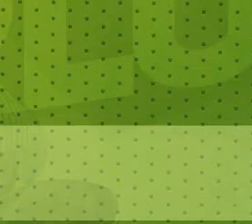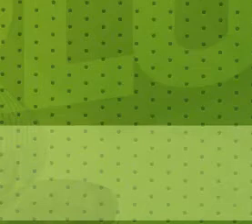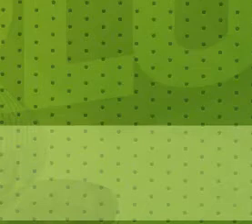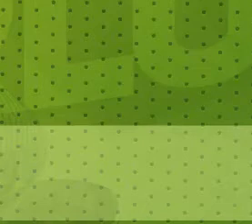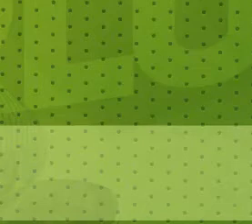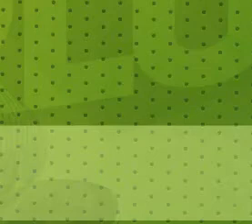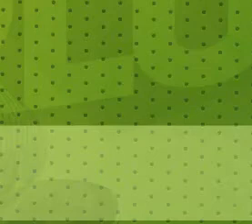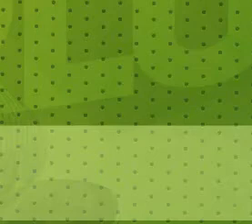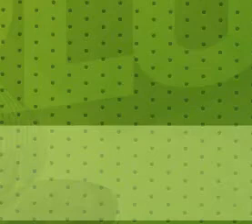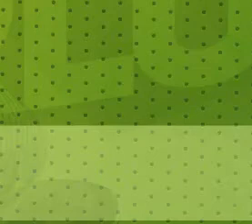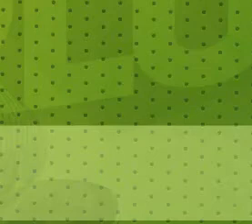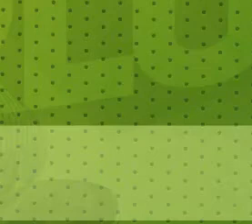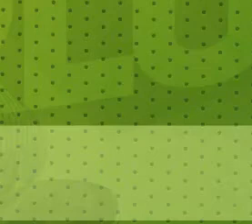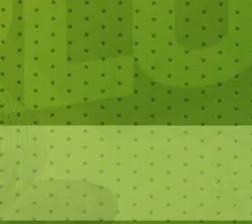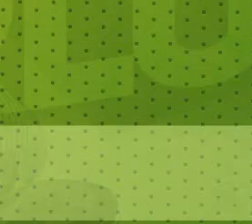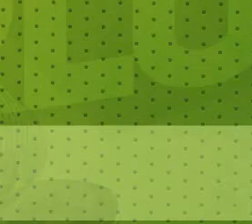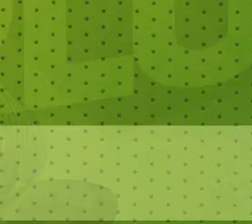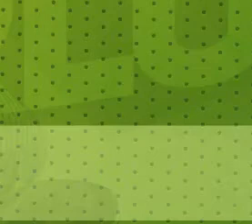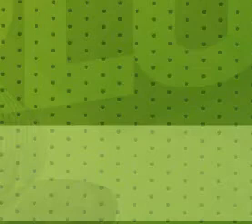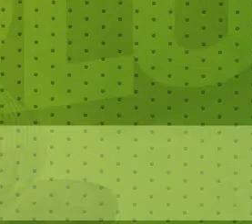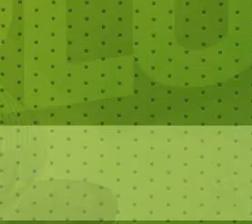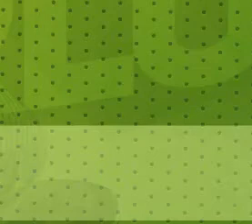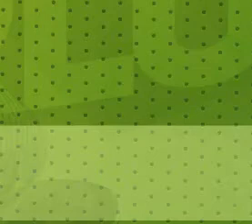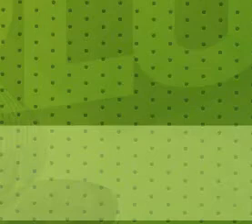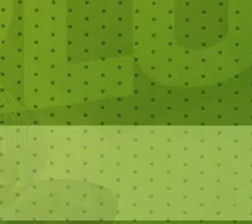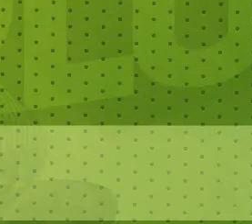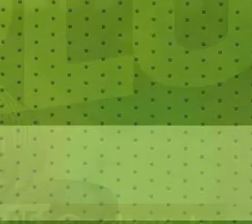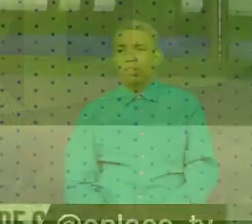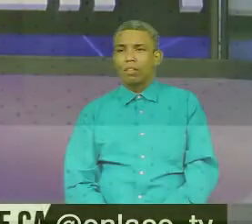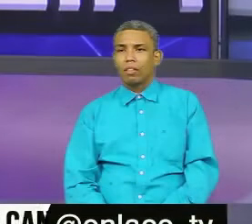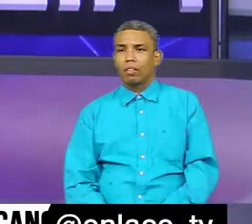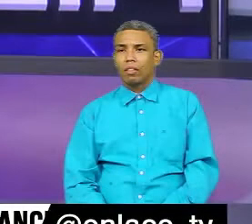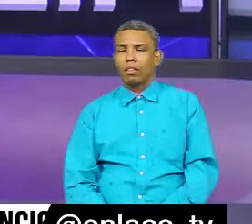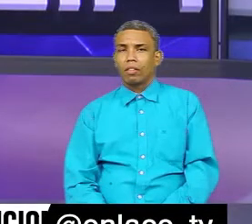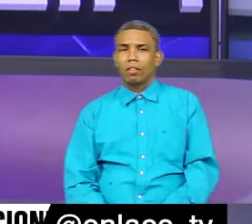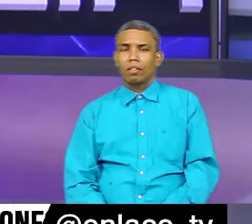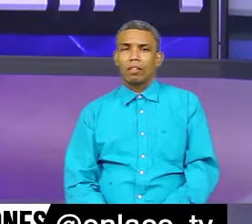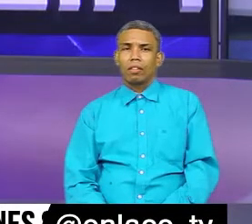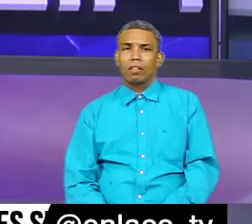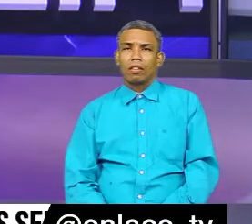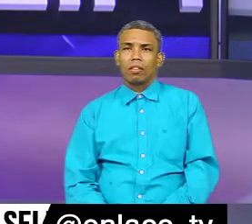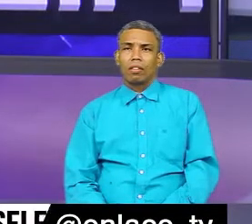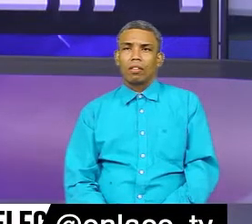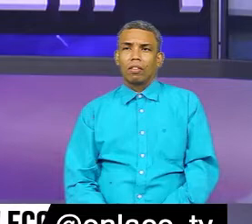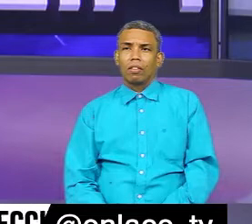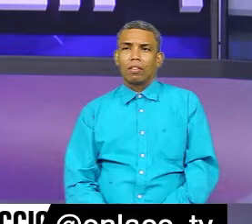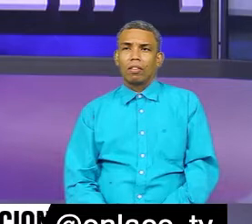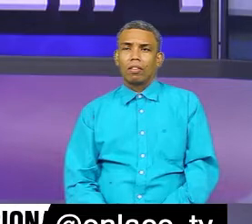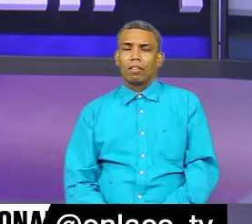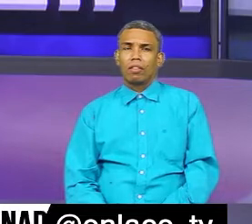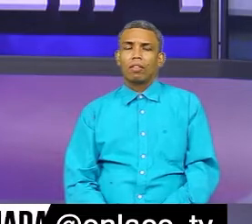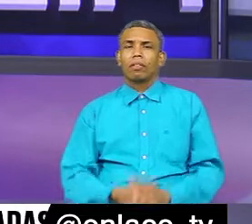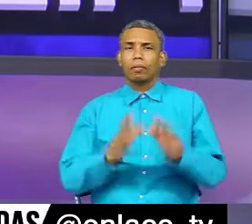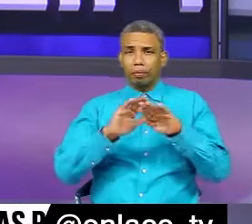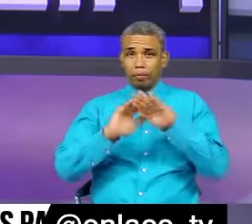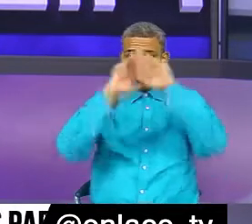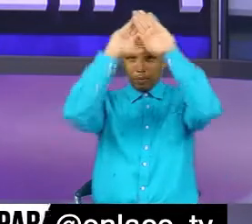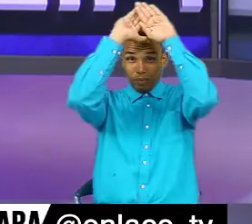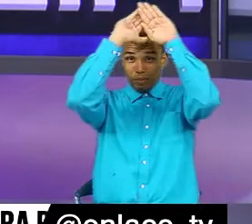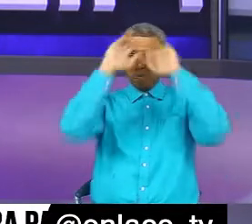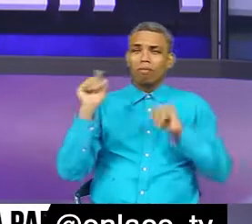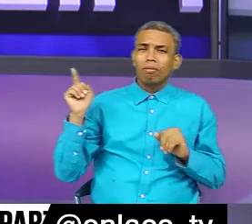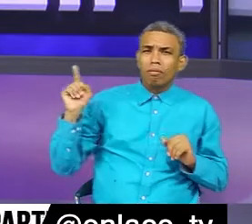teléfono 622-4724, Instituto Antonio Nariño. Los habitantes del corregimiento El Centro denuncian que